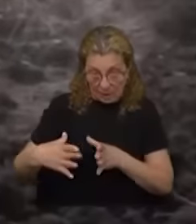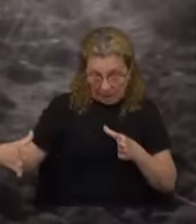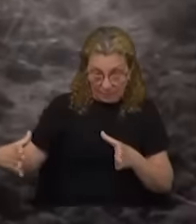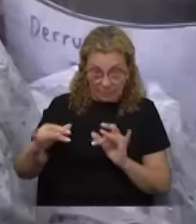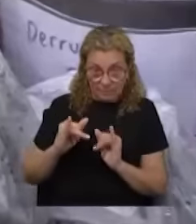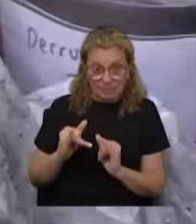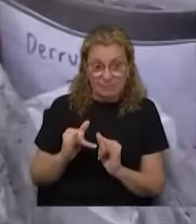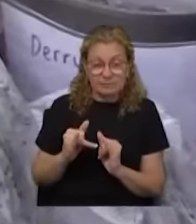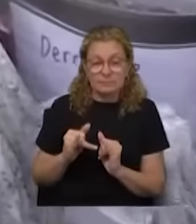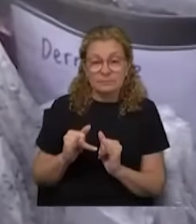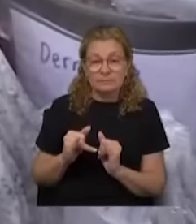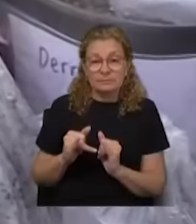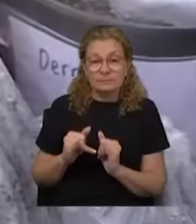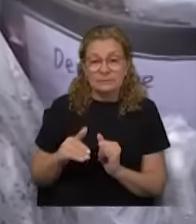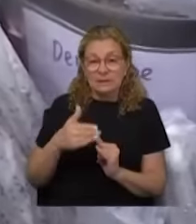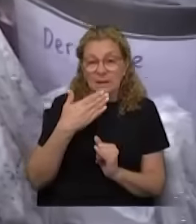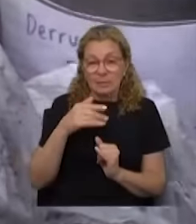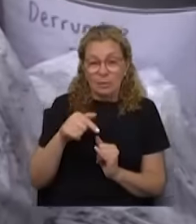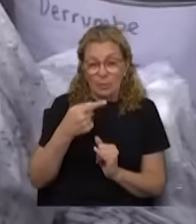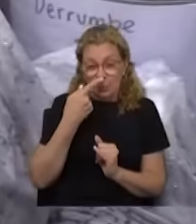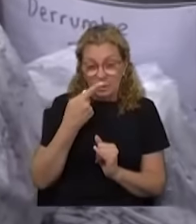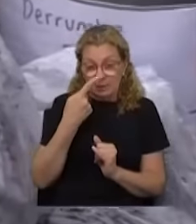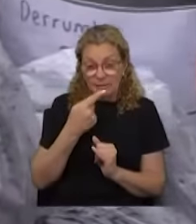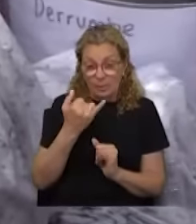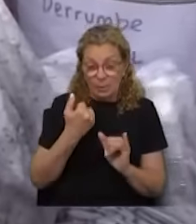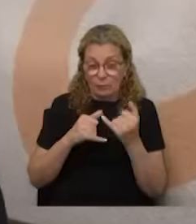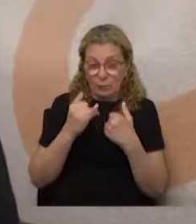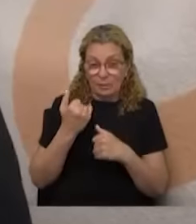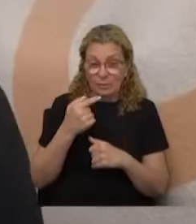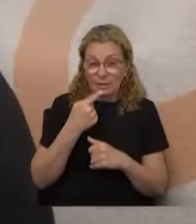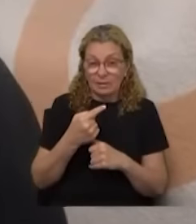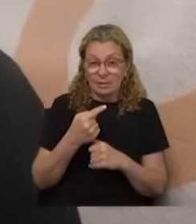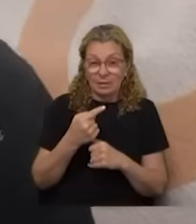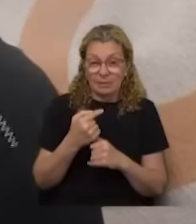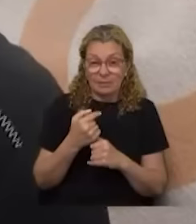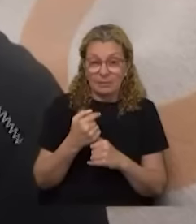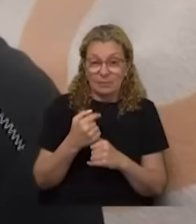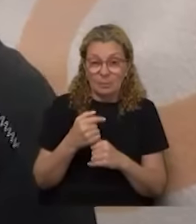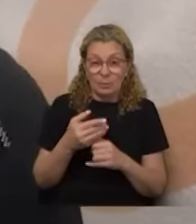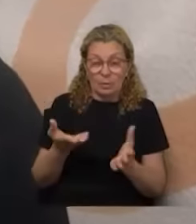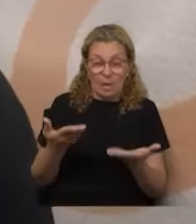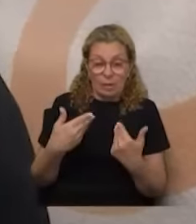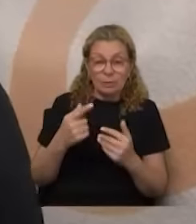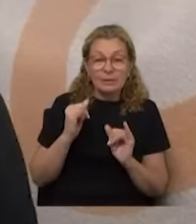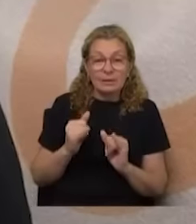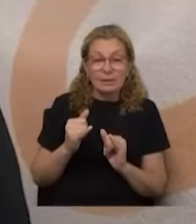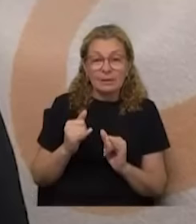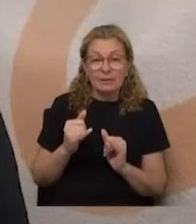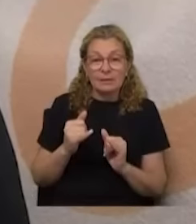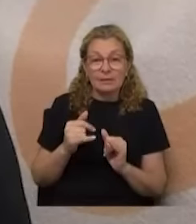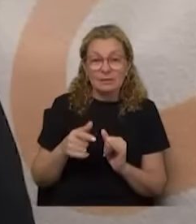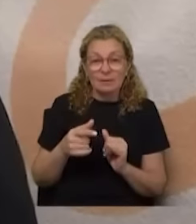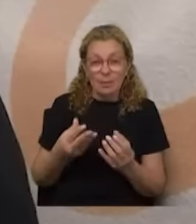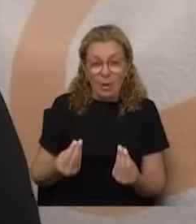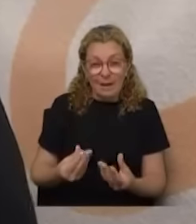Que bueno que entendemos que que es de interés por la información que que hemos este recibido y Porque el estudio foto aérea